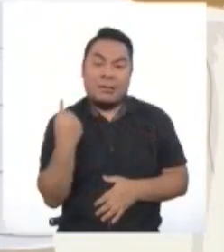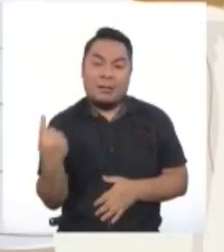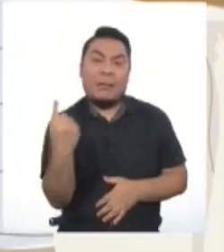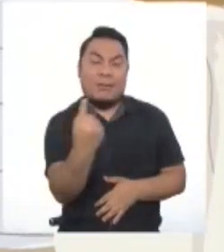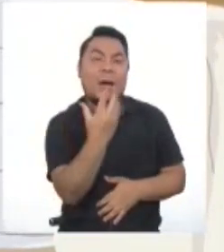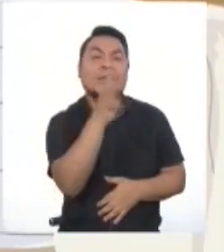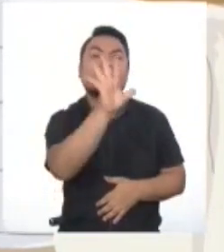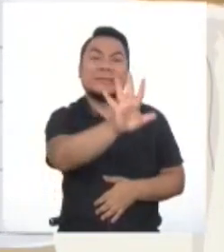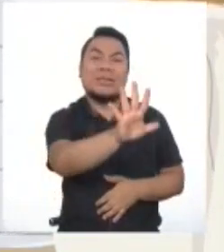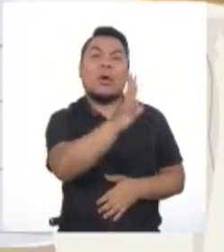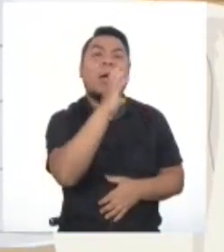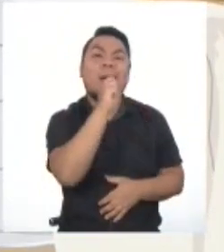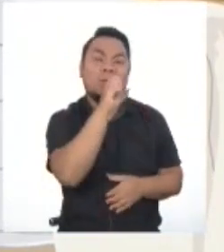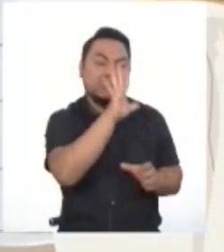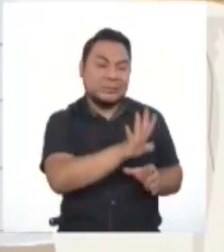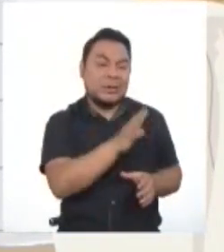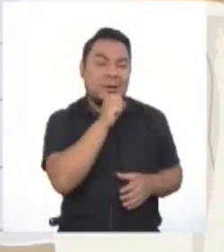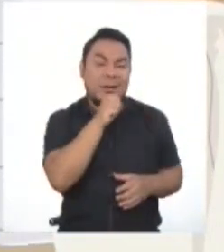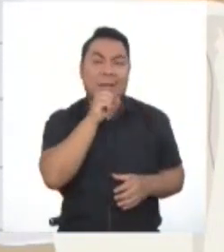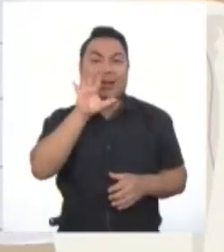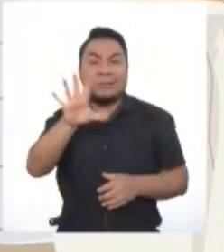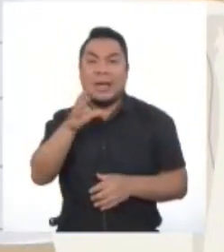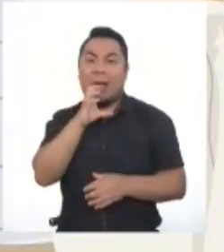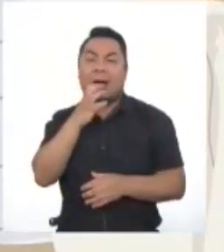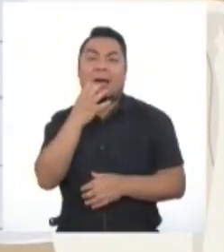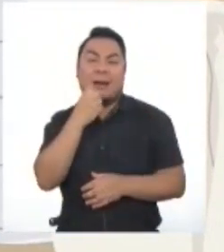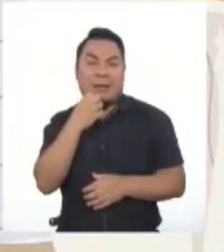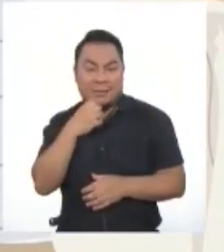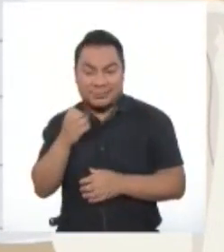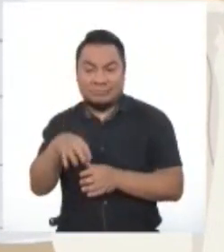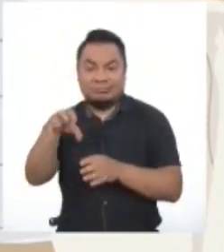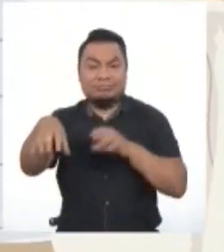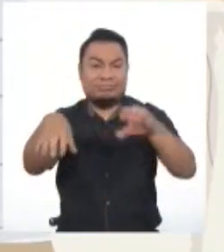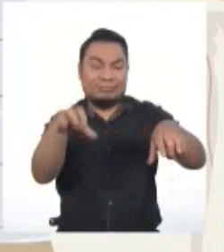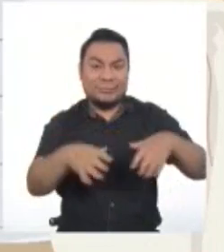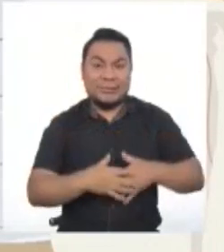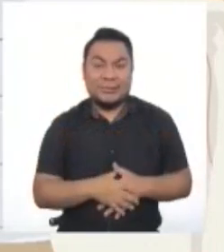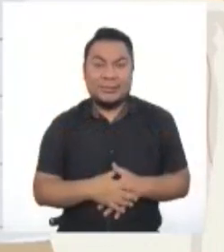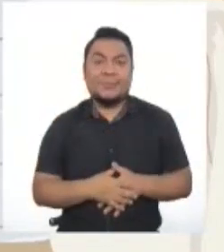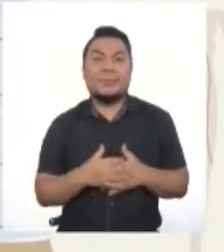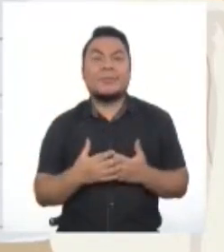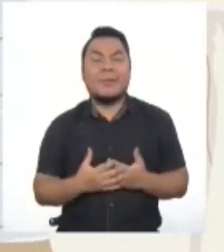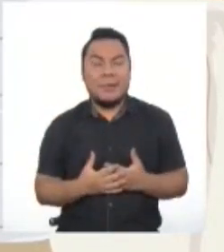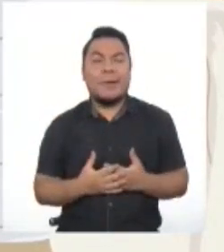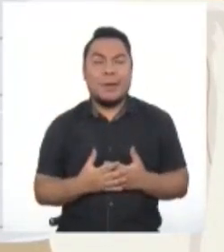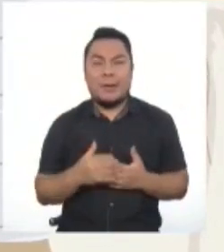manera, observarán cuántos paquetes pueden salir de ellas.